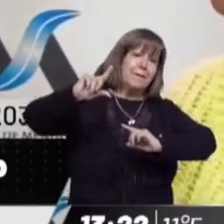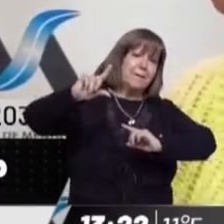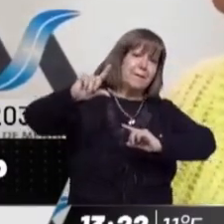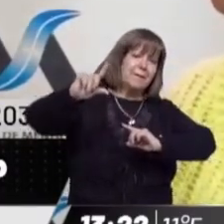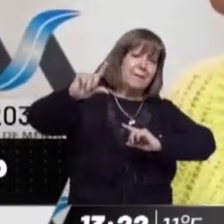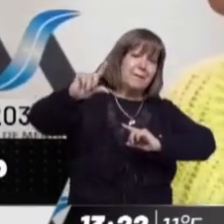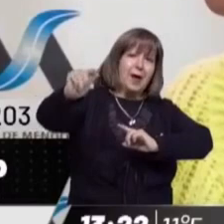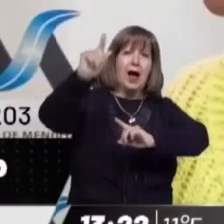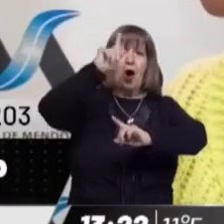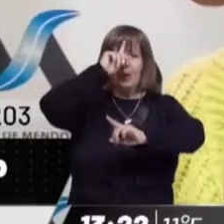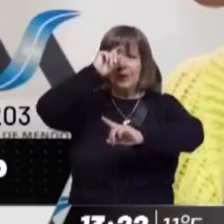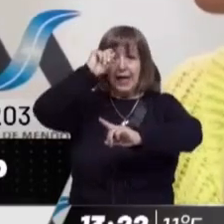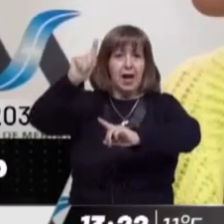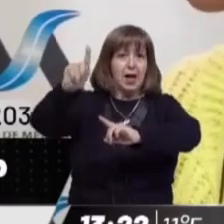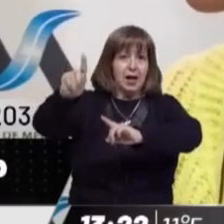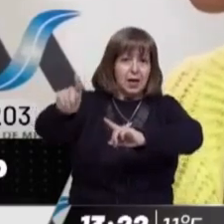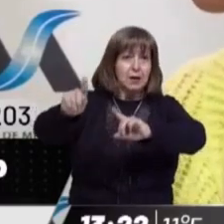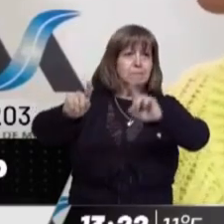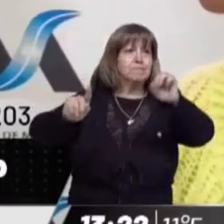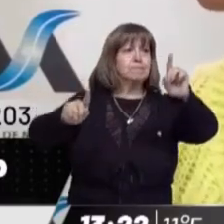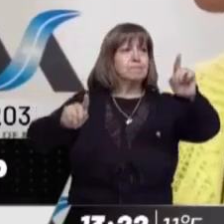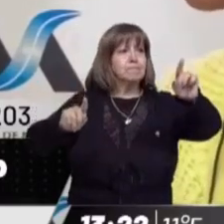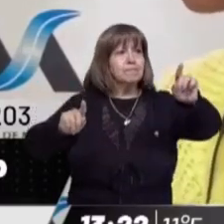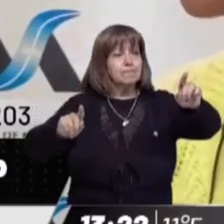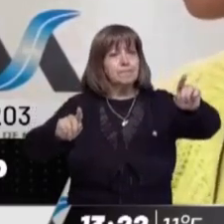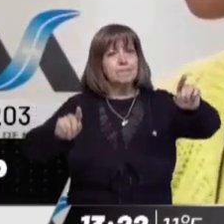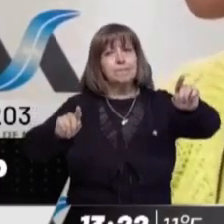en hospitales,